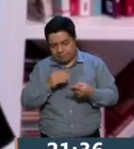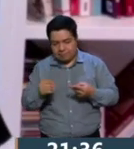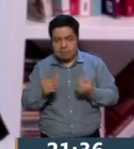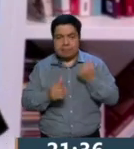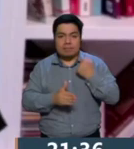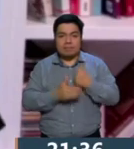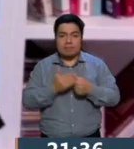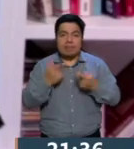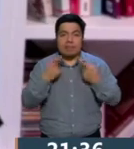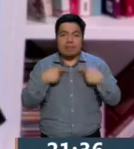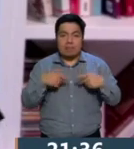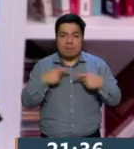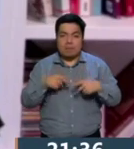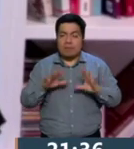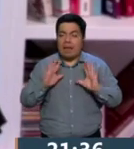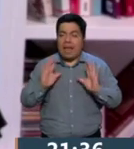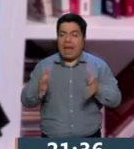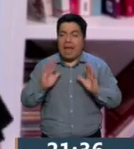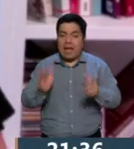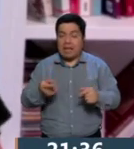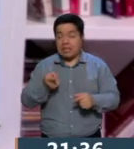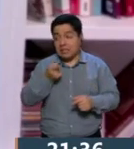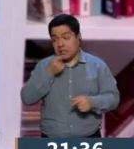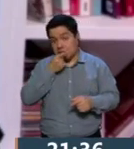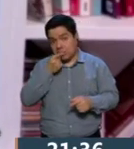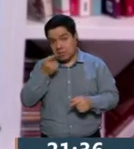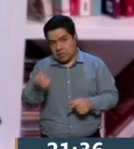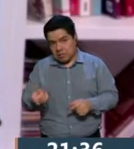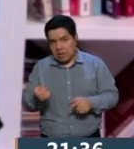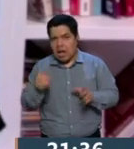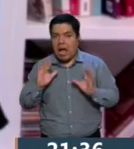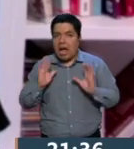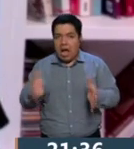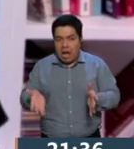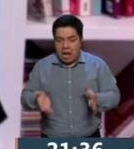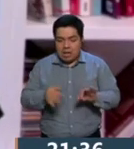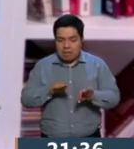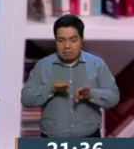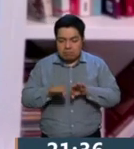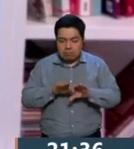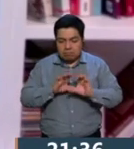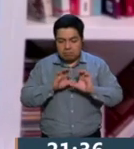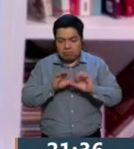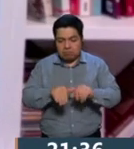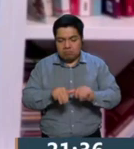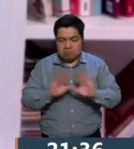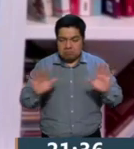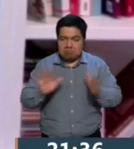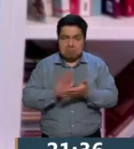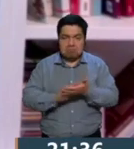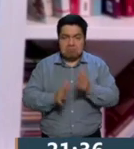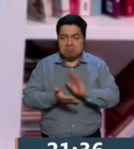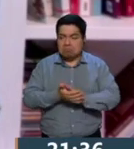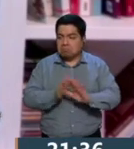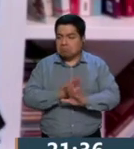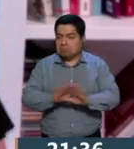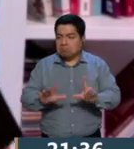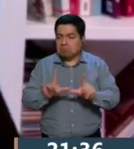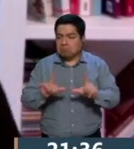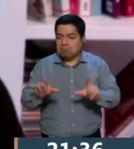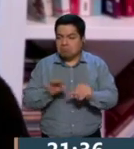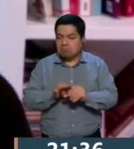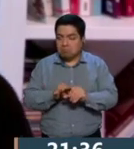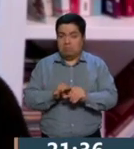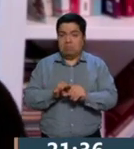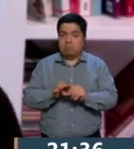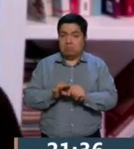a la que ya le habían dicho, a la gente de buena fe, que ya le habían dicho que ya su trámite estaba completo y chao. Tú dices, yo ya estoy lista para votar. Y